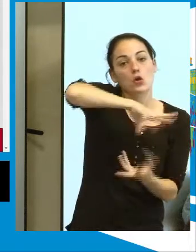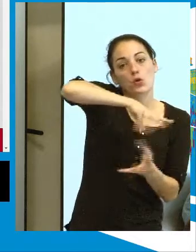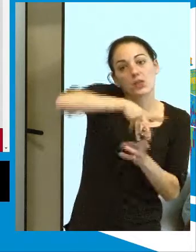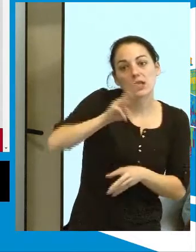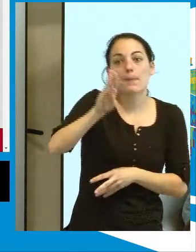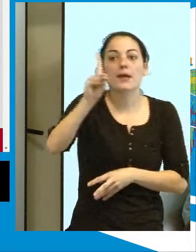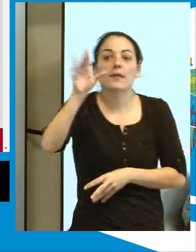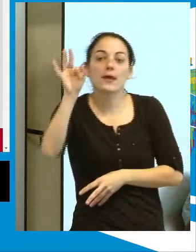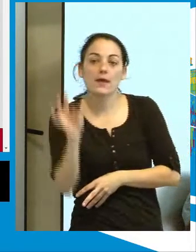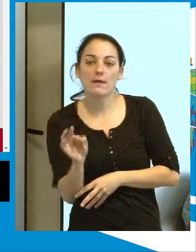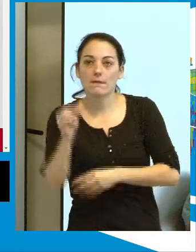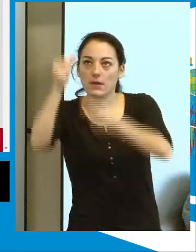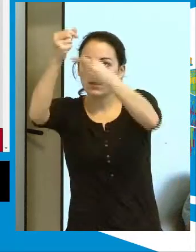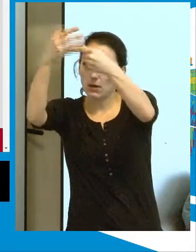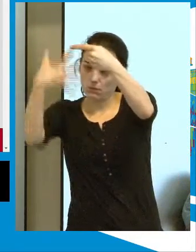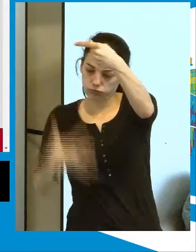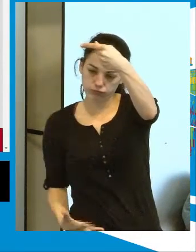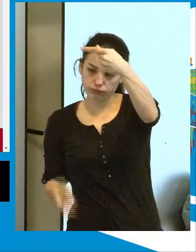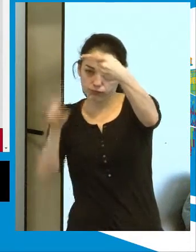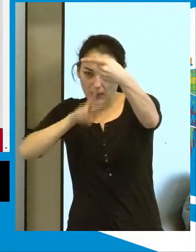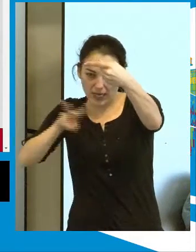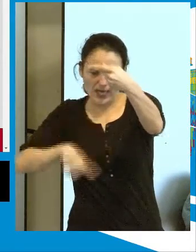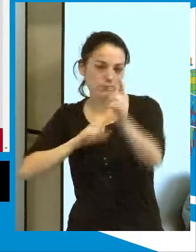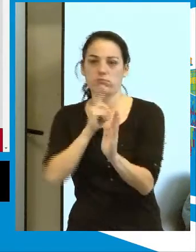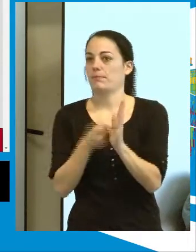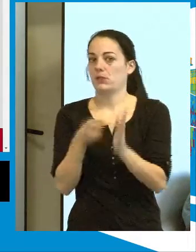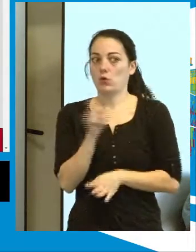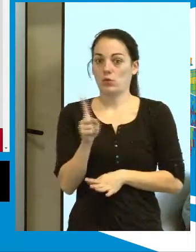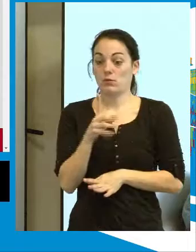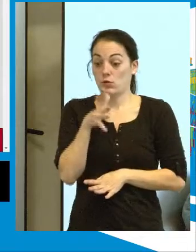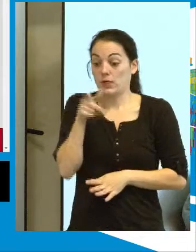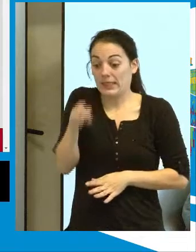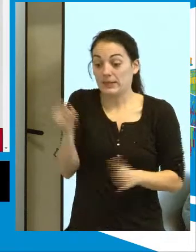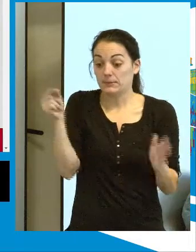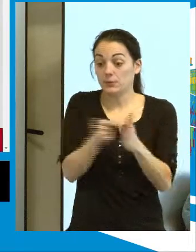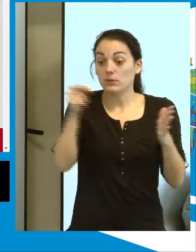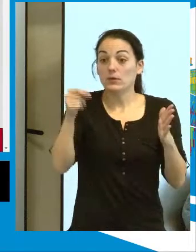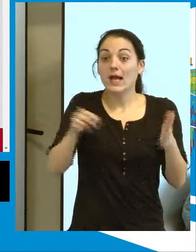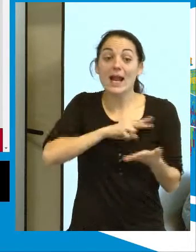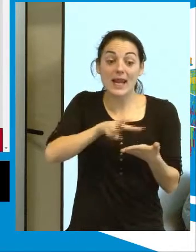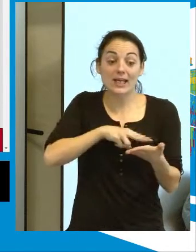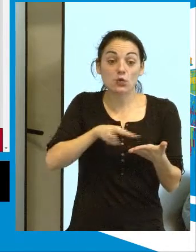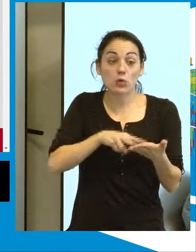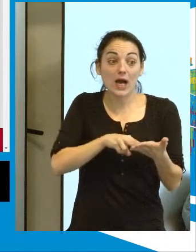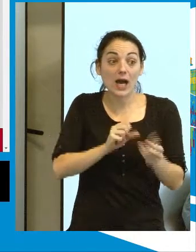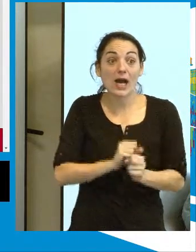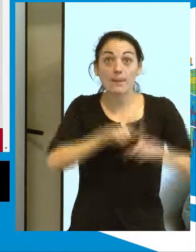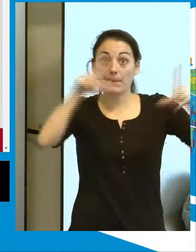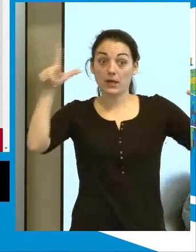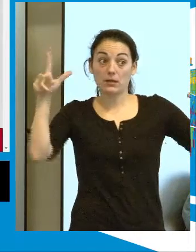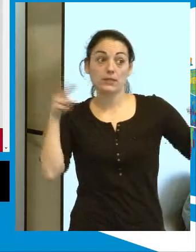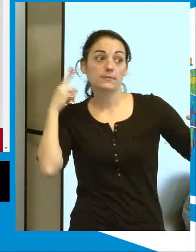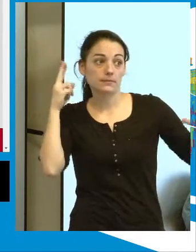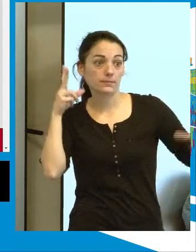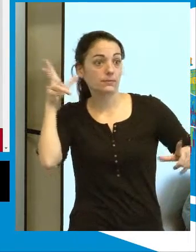PDF, que a ver quién se lee un PDF de 20 páginas, entonces en ese momento yo le puedo activar la lectura. Y además,